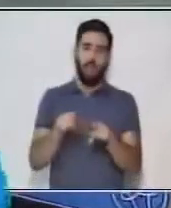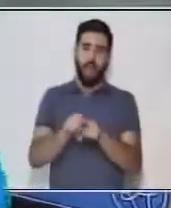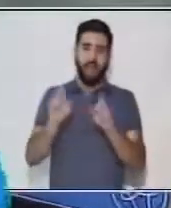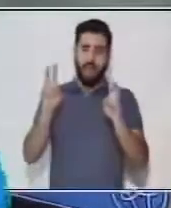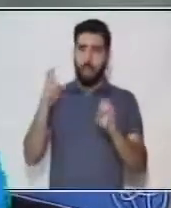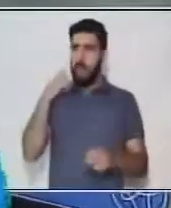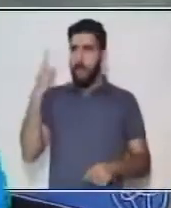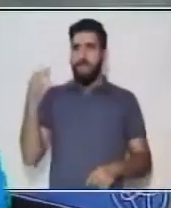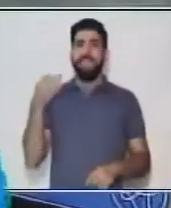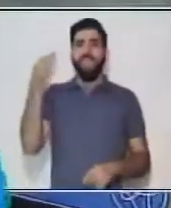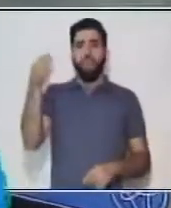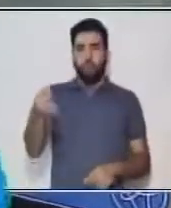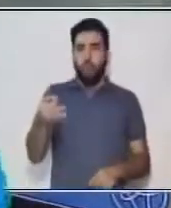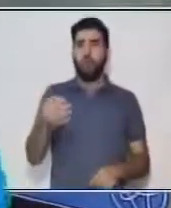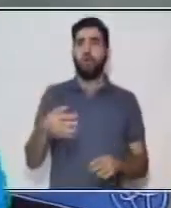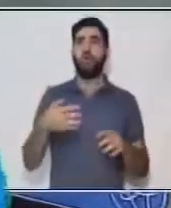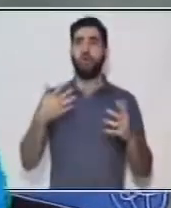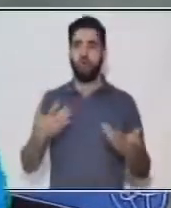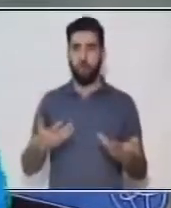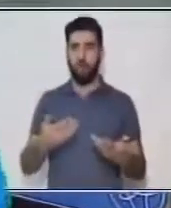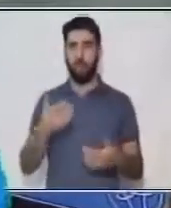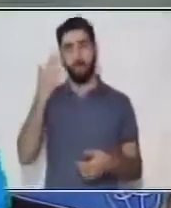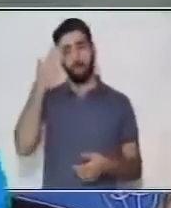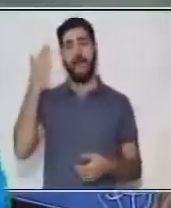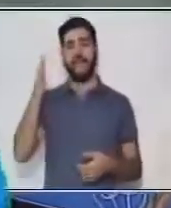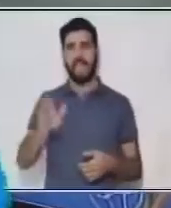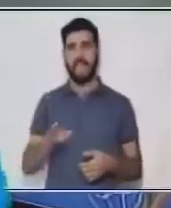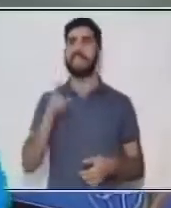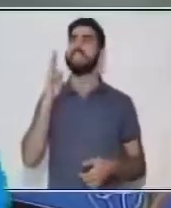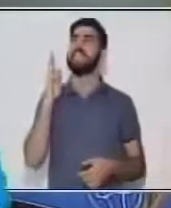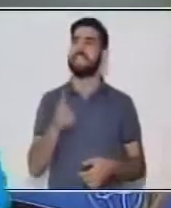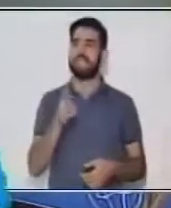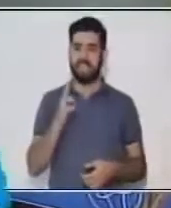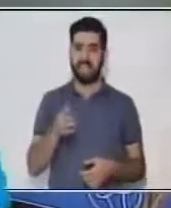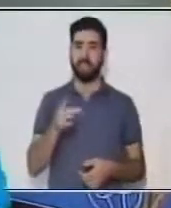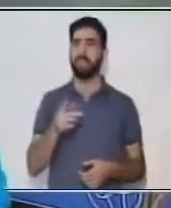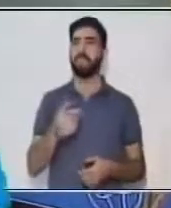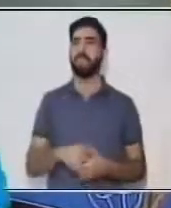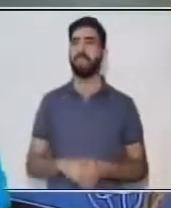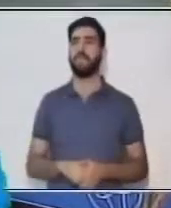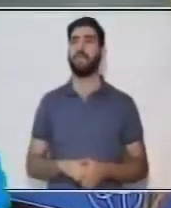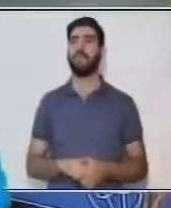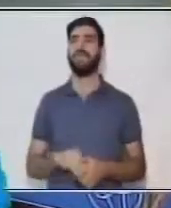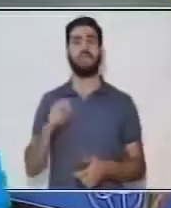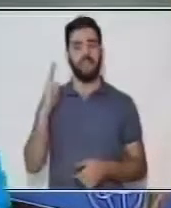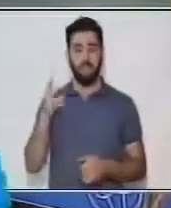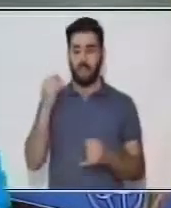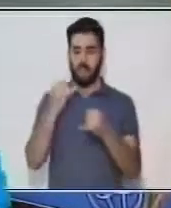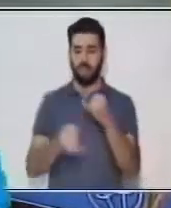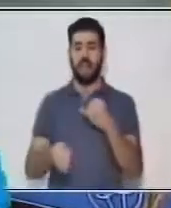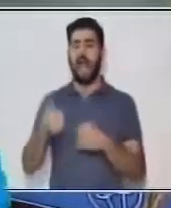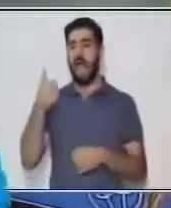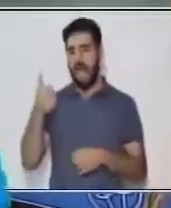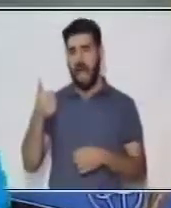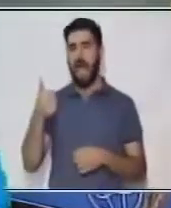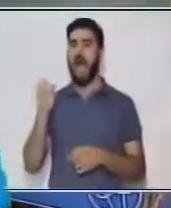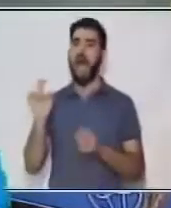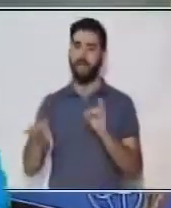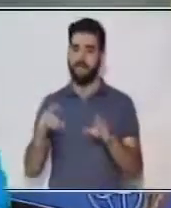en tiempo futuro, lo que vamos a hacer mañana, por lo general terminará en A.